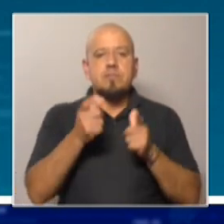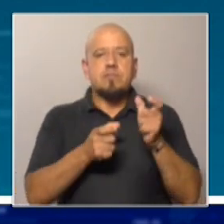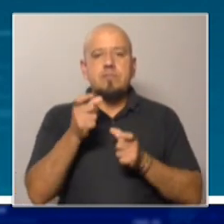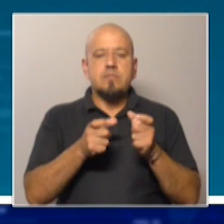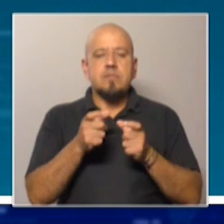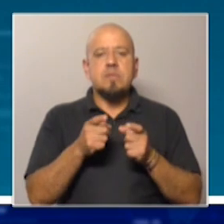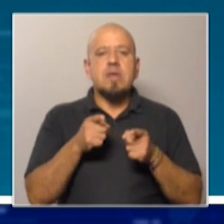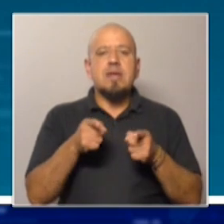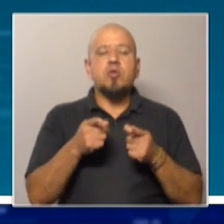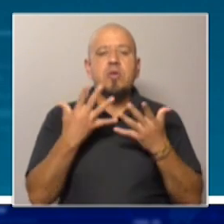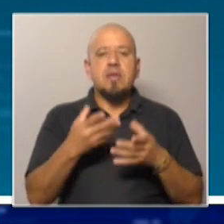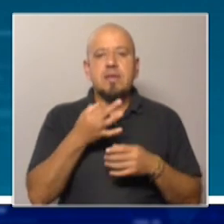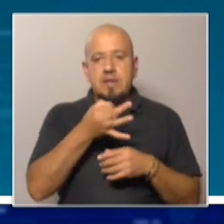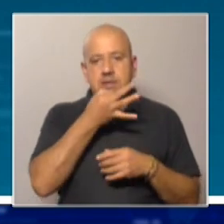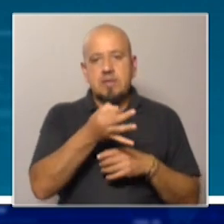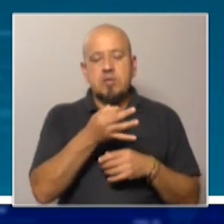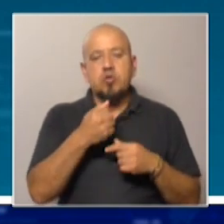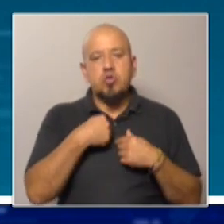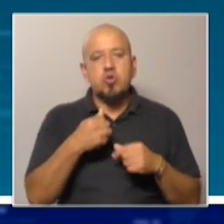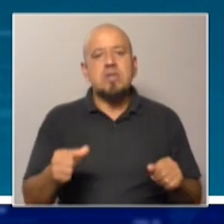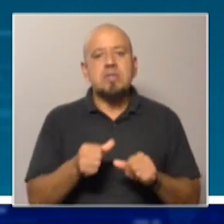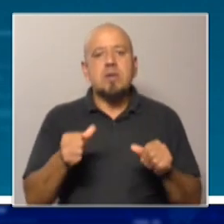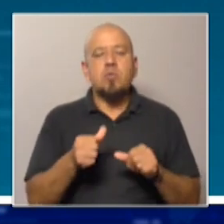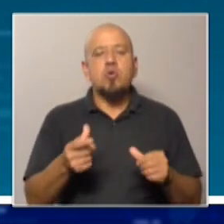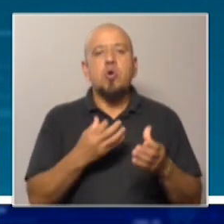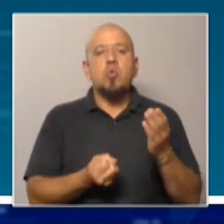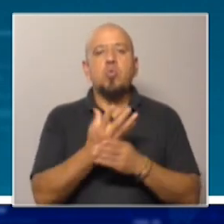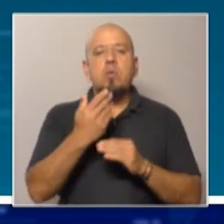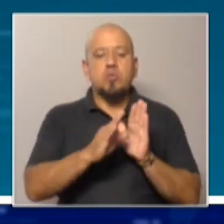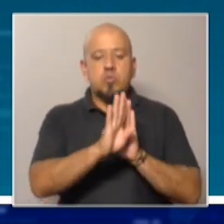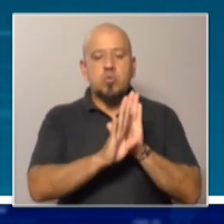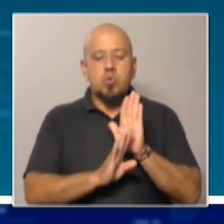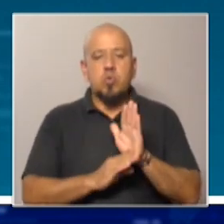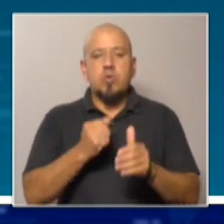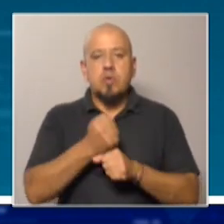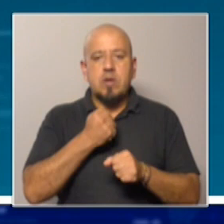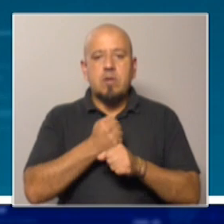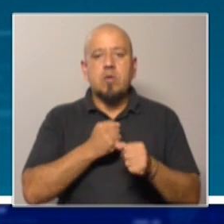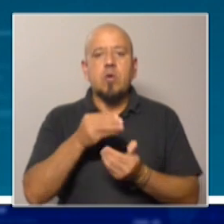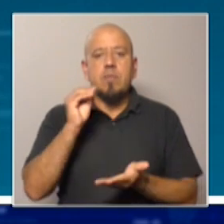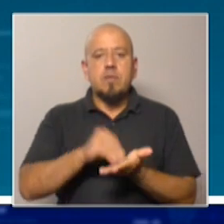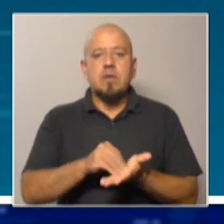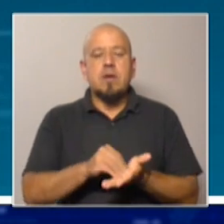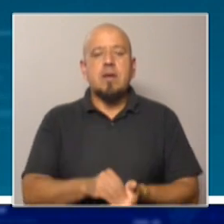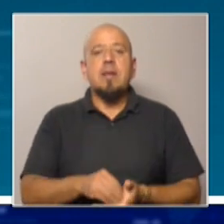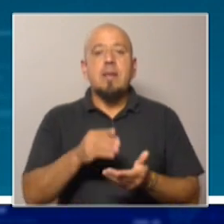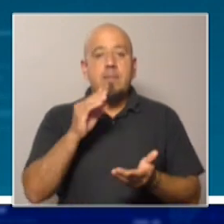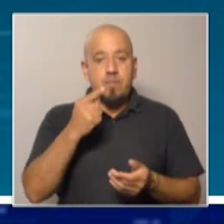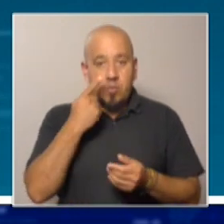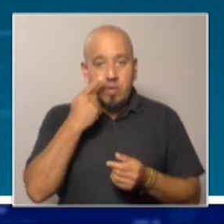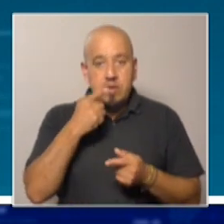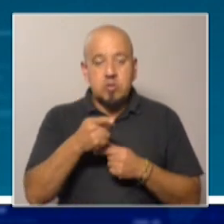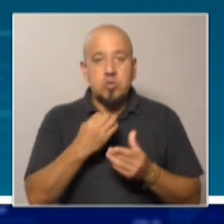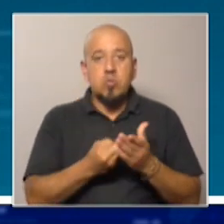sí. Esto quiere decir que tuvimos que hacer elaboración de nuevos protocolos de trabajo, la aplicación, ensayar esos protocolos para